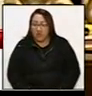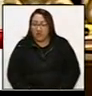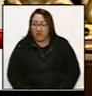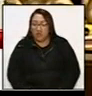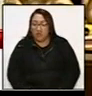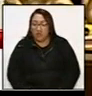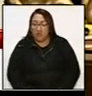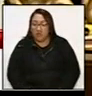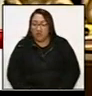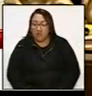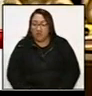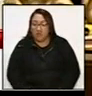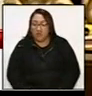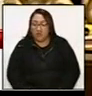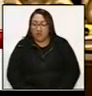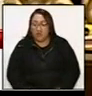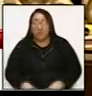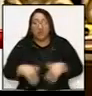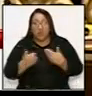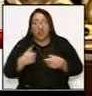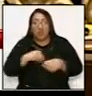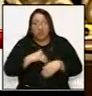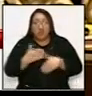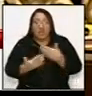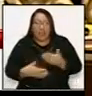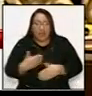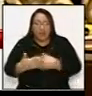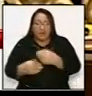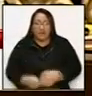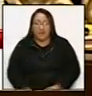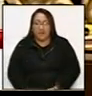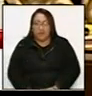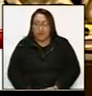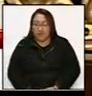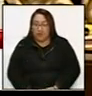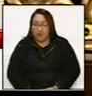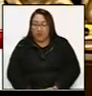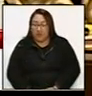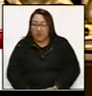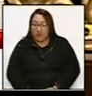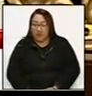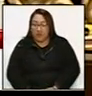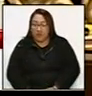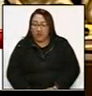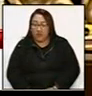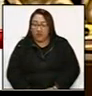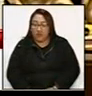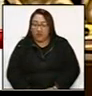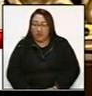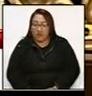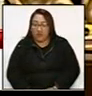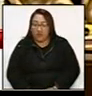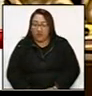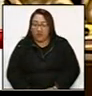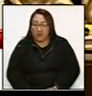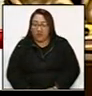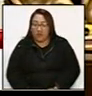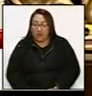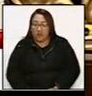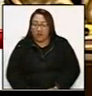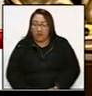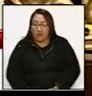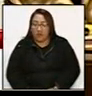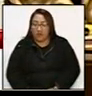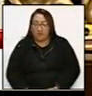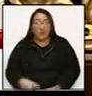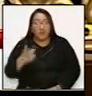podemos nosotros seguir los siguientes pasos. La sugerencia acá es escuchar a las personas que están